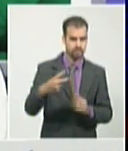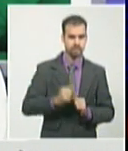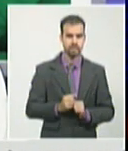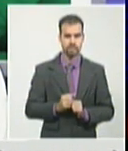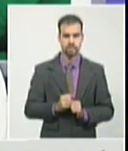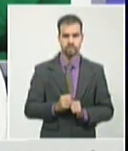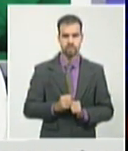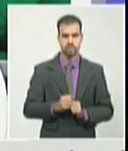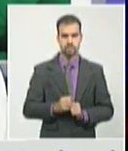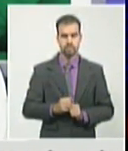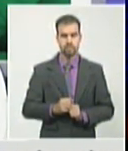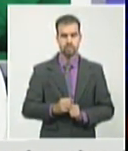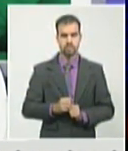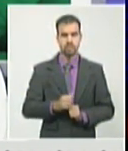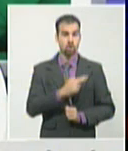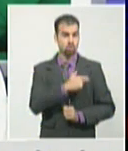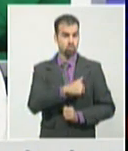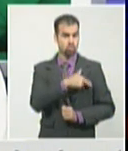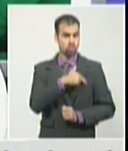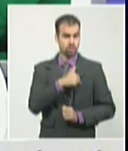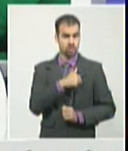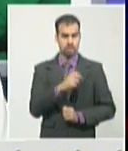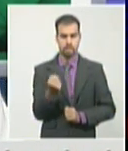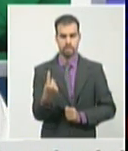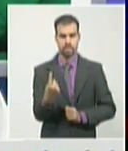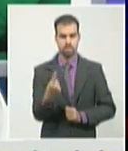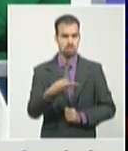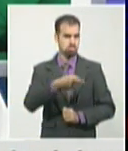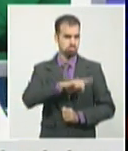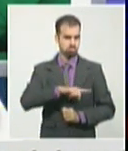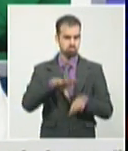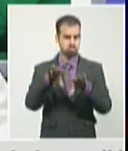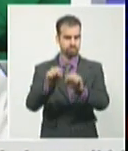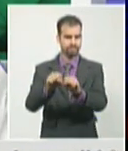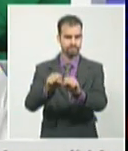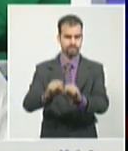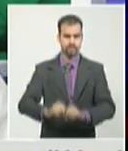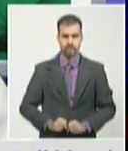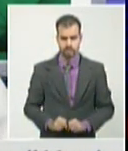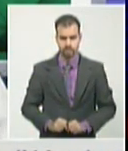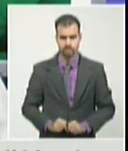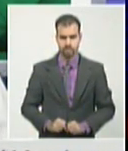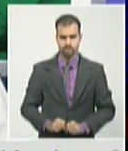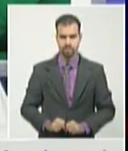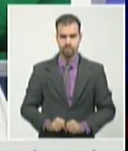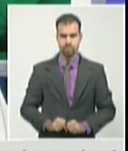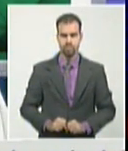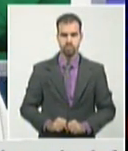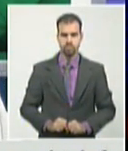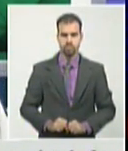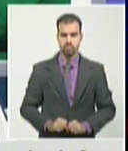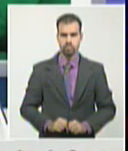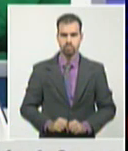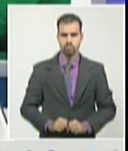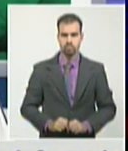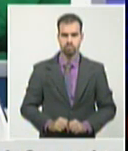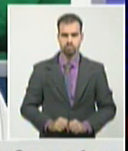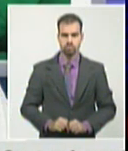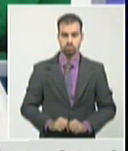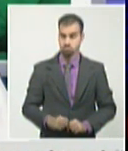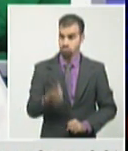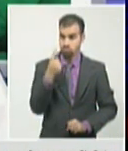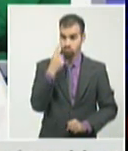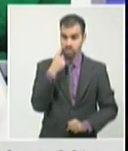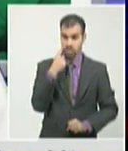1 que ese diagnóstico en el día de ayer fíjense extra este comportamiento por